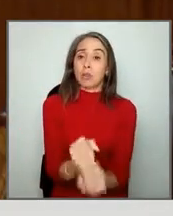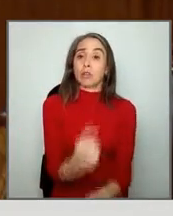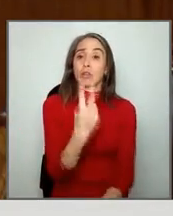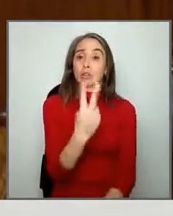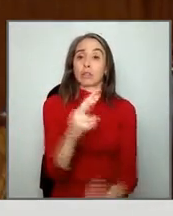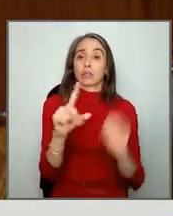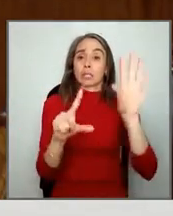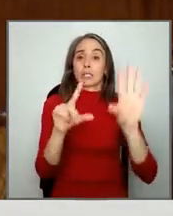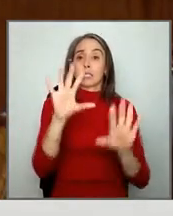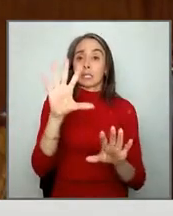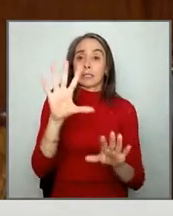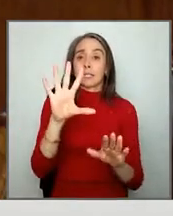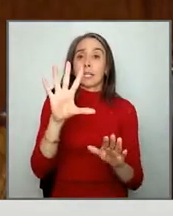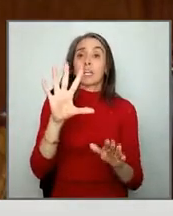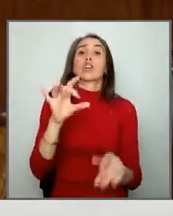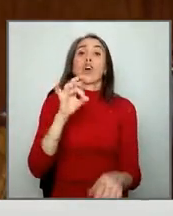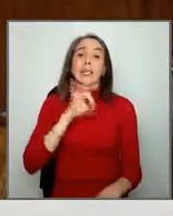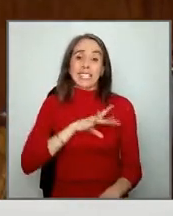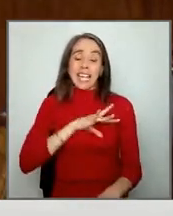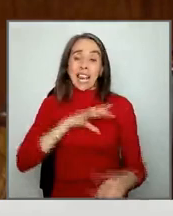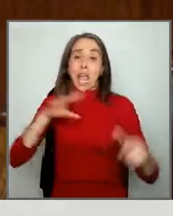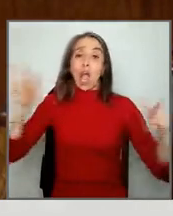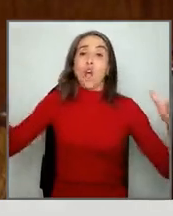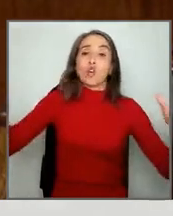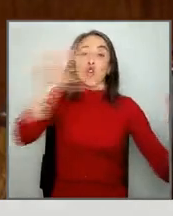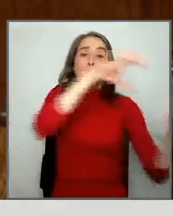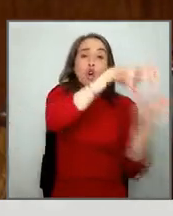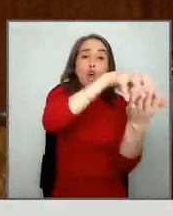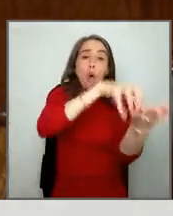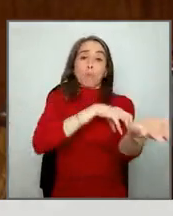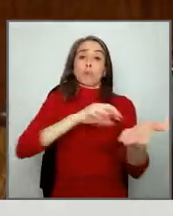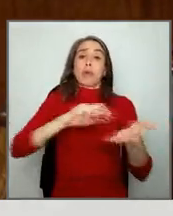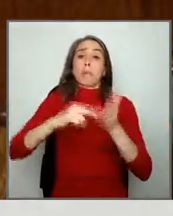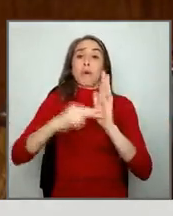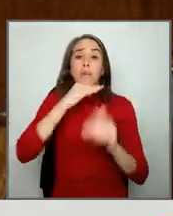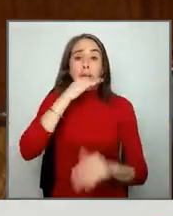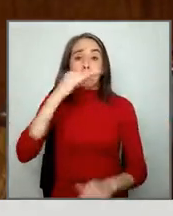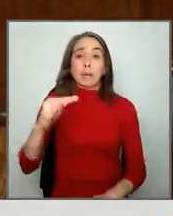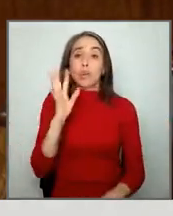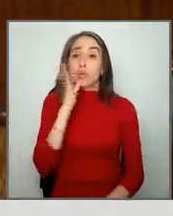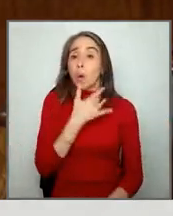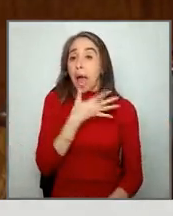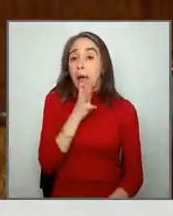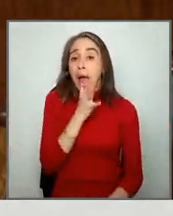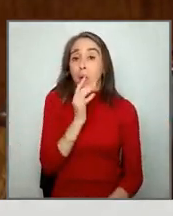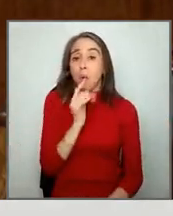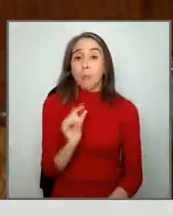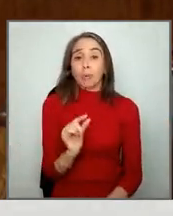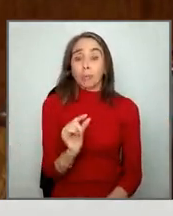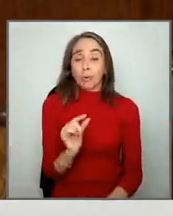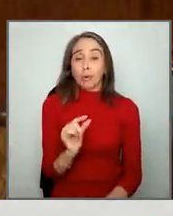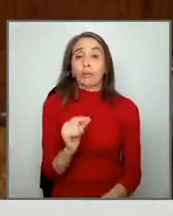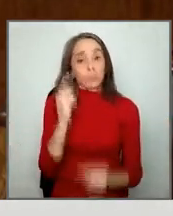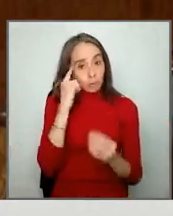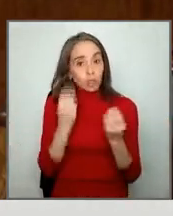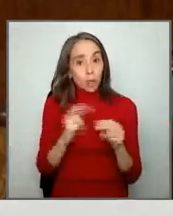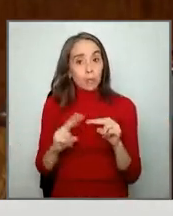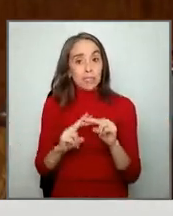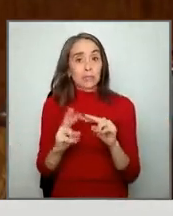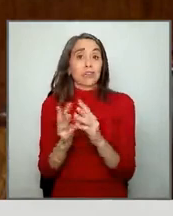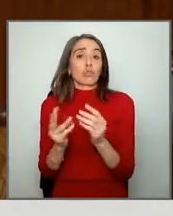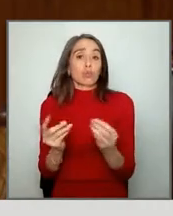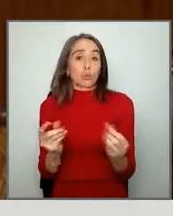comunas bajo emergencia agrícola por déficit hídrico por ello se debe generar soluciones para hacer frente a la